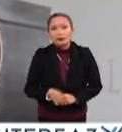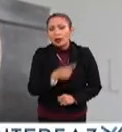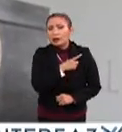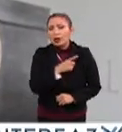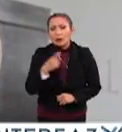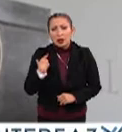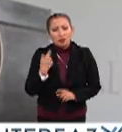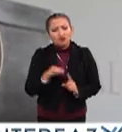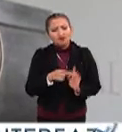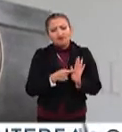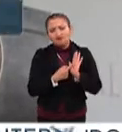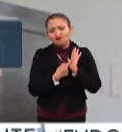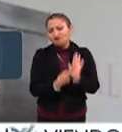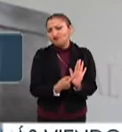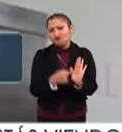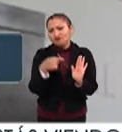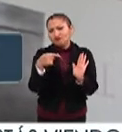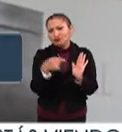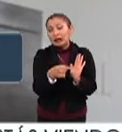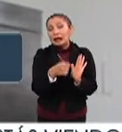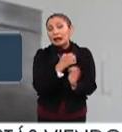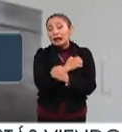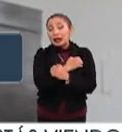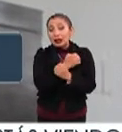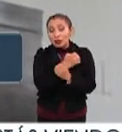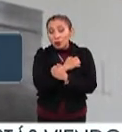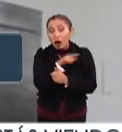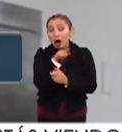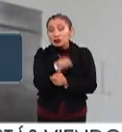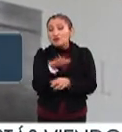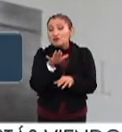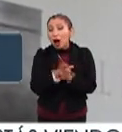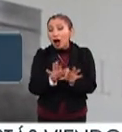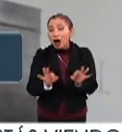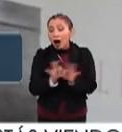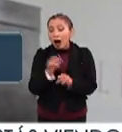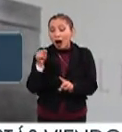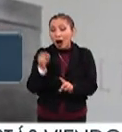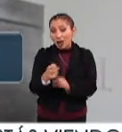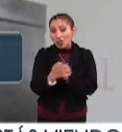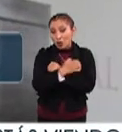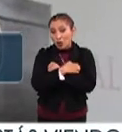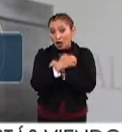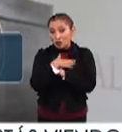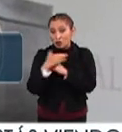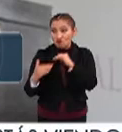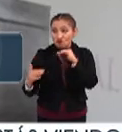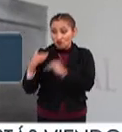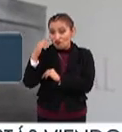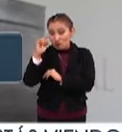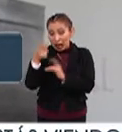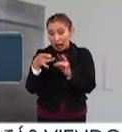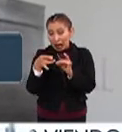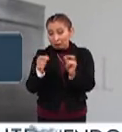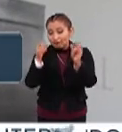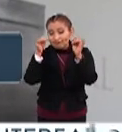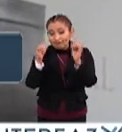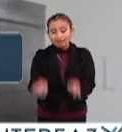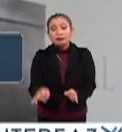Debemos enfatizar que la educación, y principalmente la educación superior de